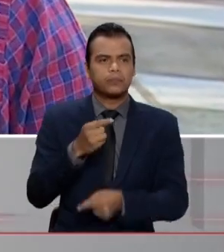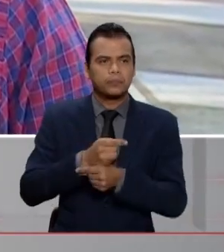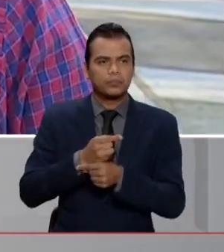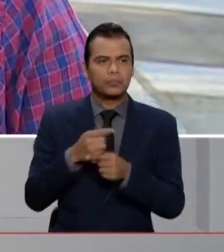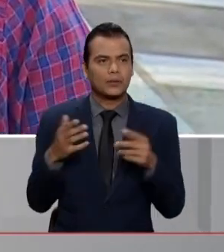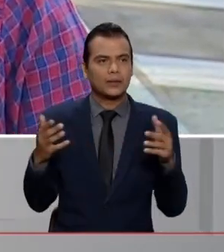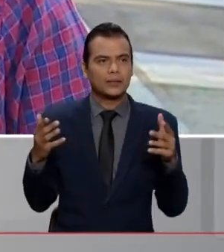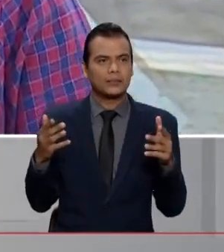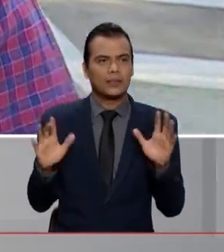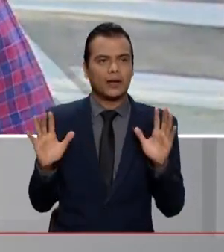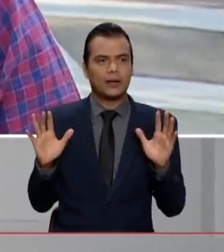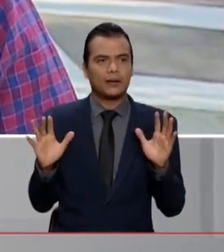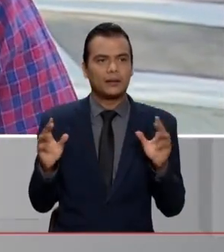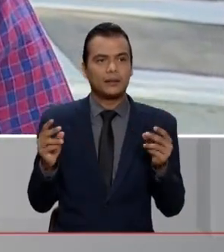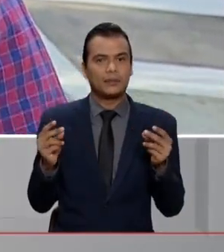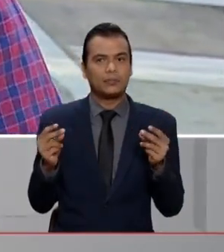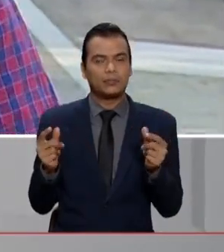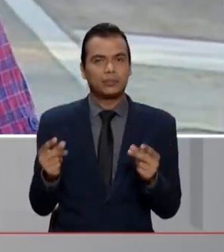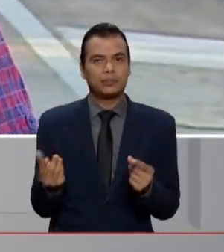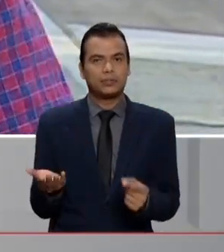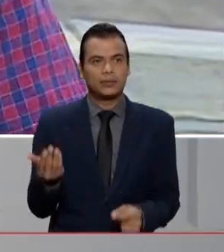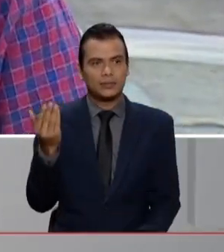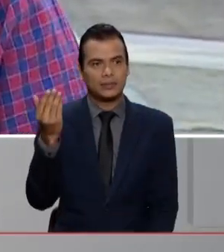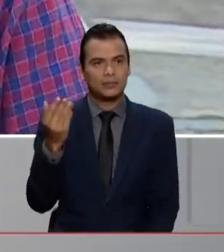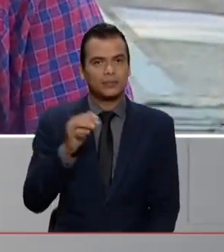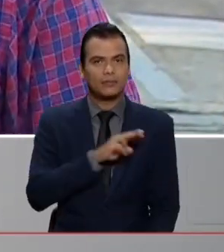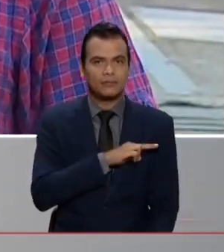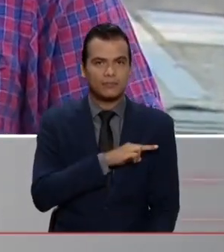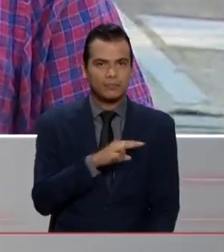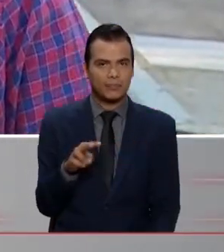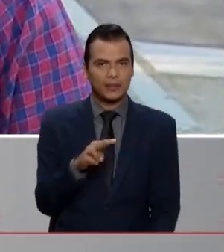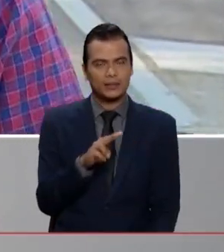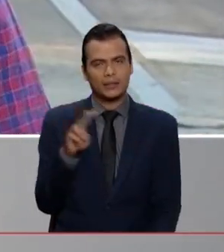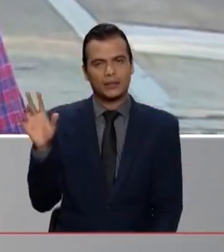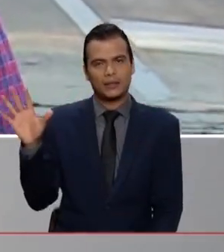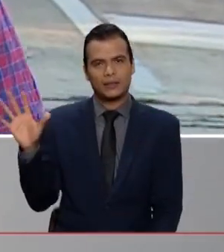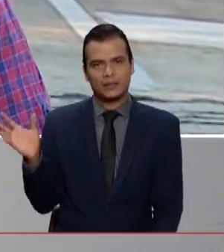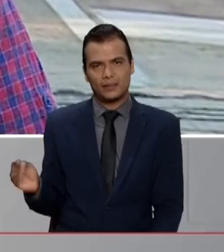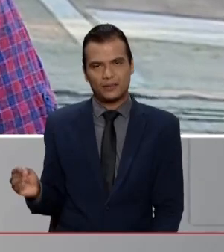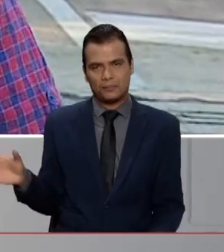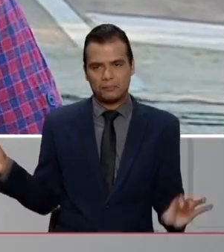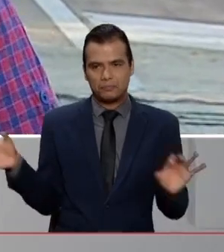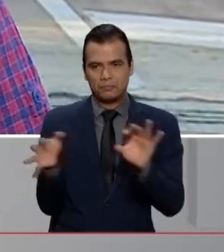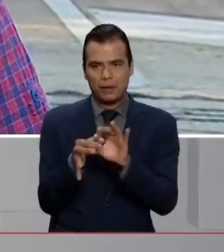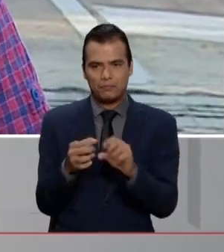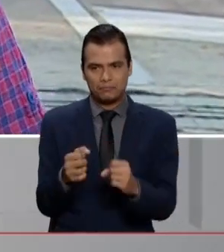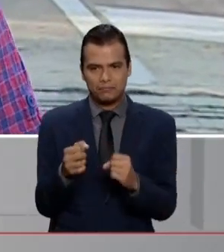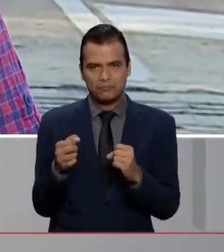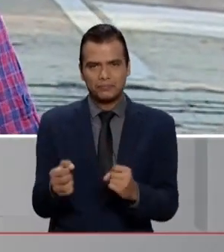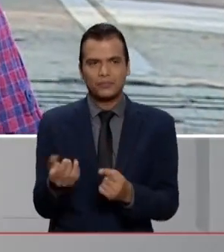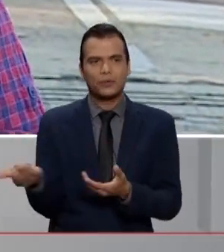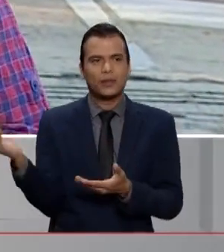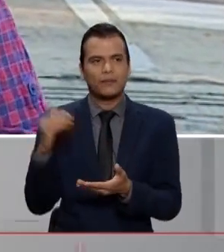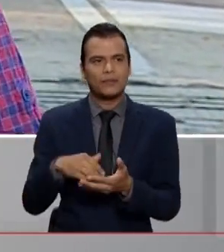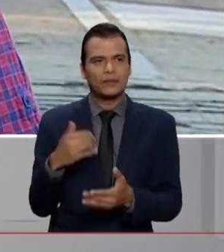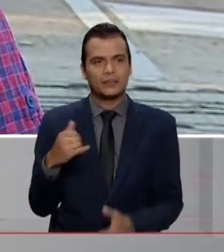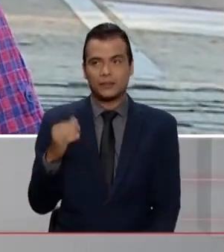de este puente que agiliza la conexión entre el departamento del Valle del Cauca y Quindío. Jefferson, volvemos con usted nuevamente, adelante.